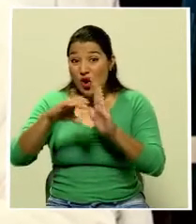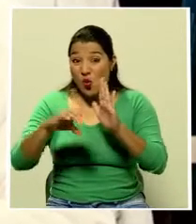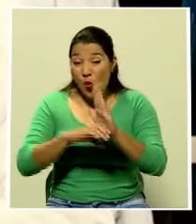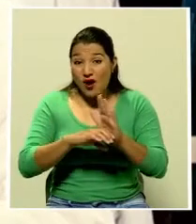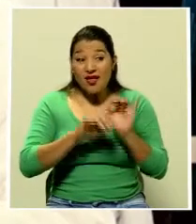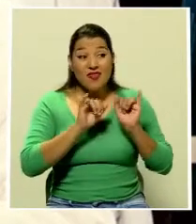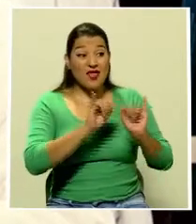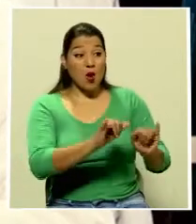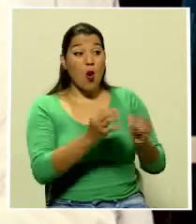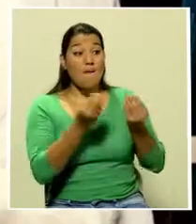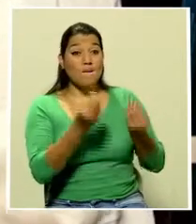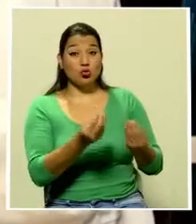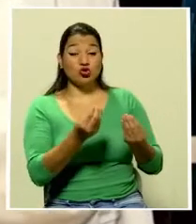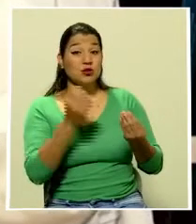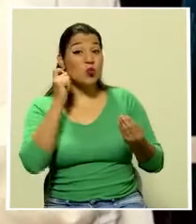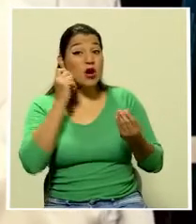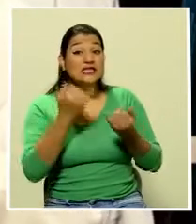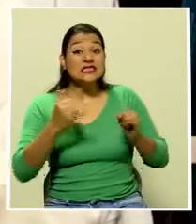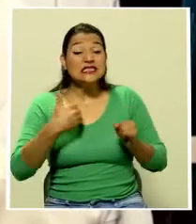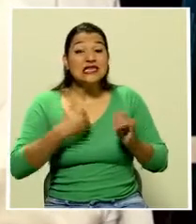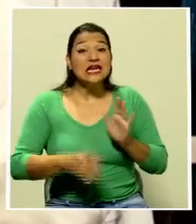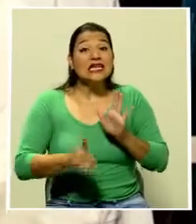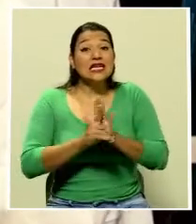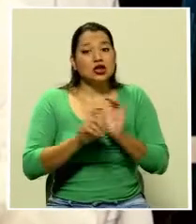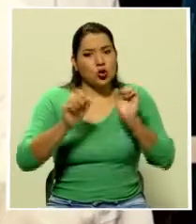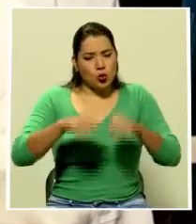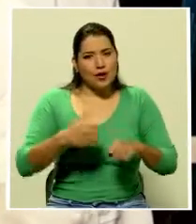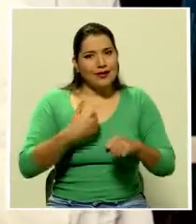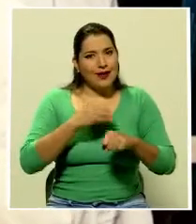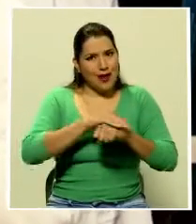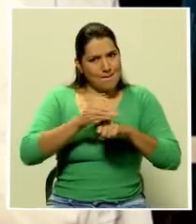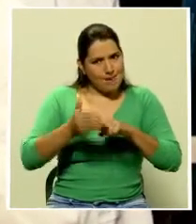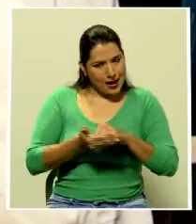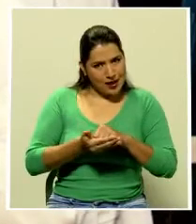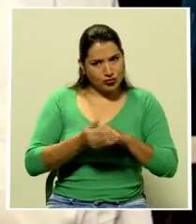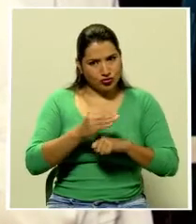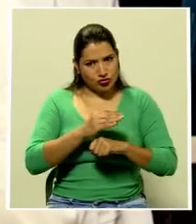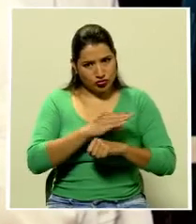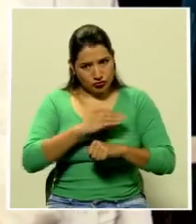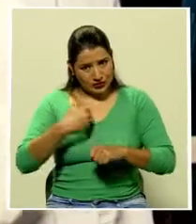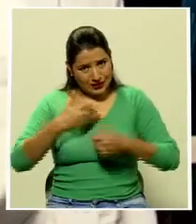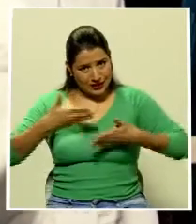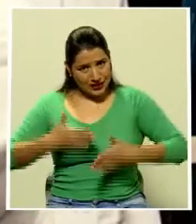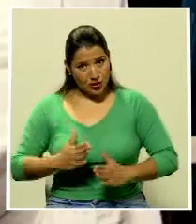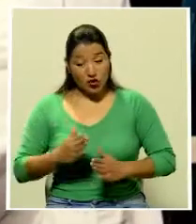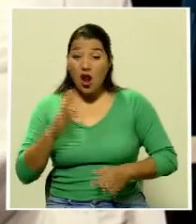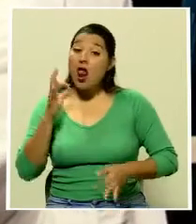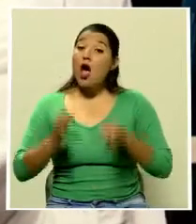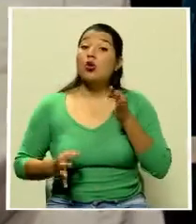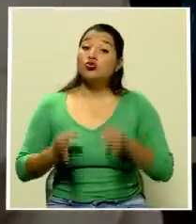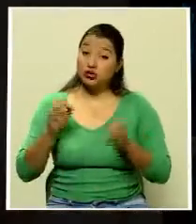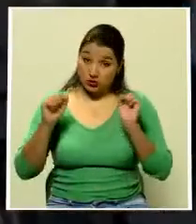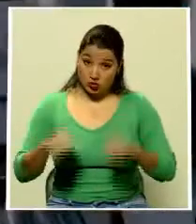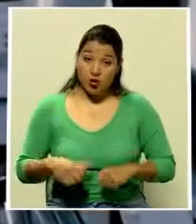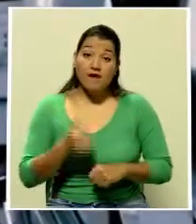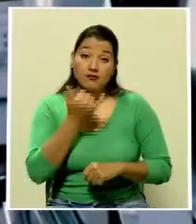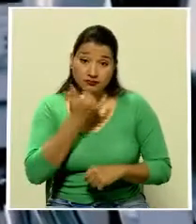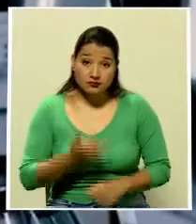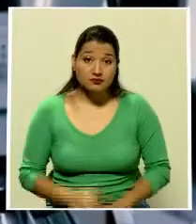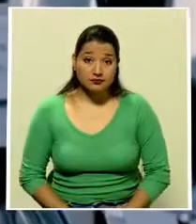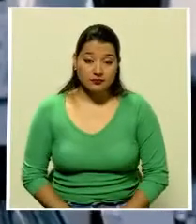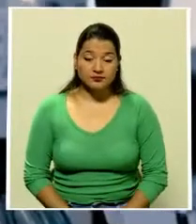mamás. O sea, la justicia puede fallar. Esto es un ejemplo